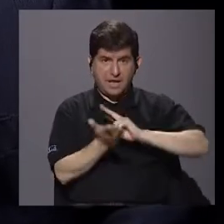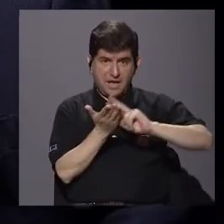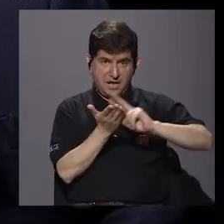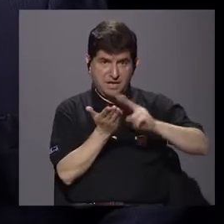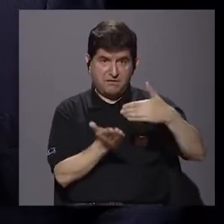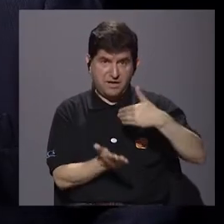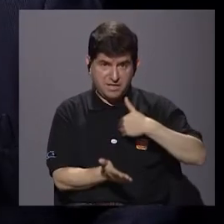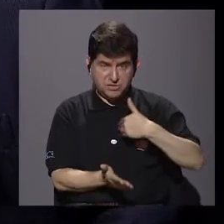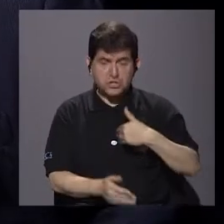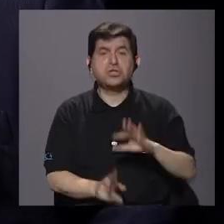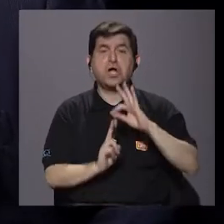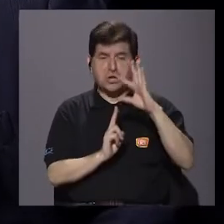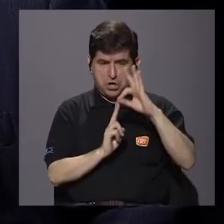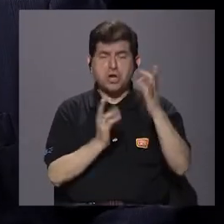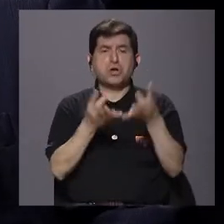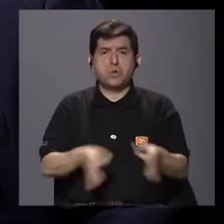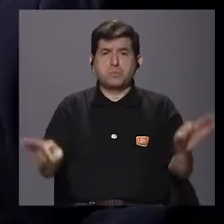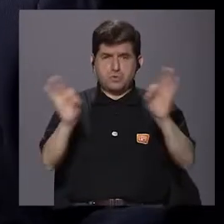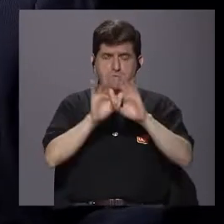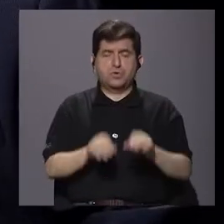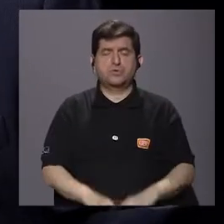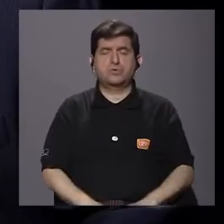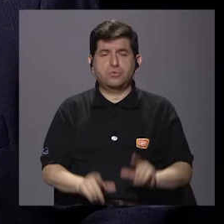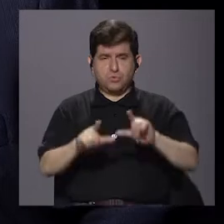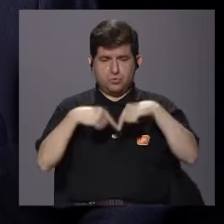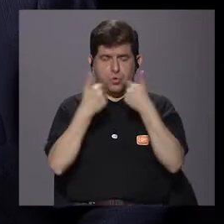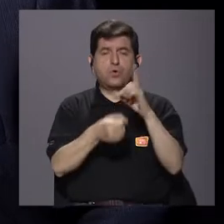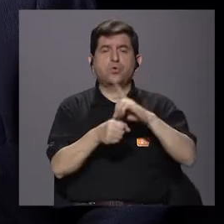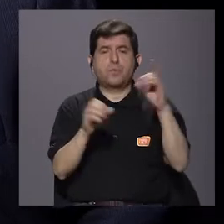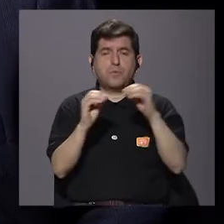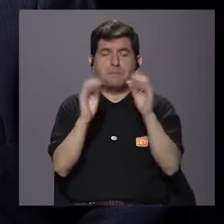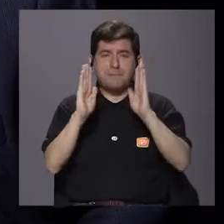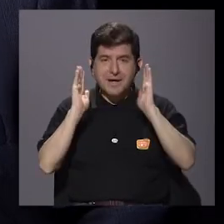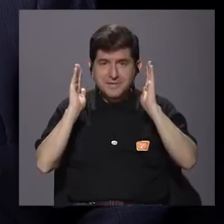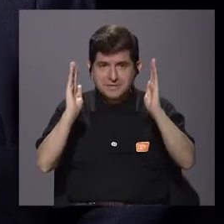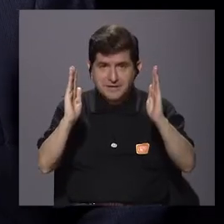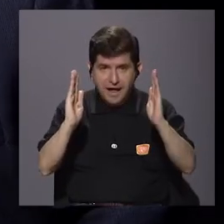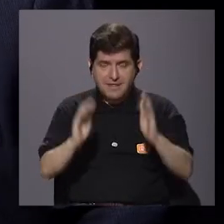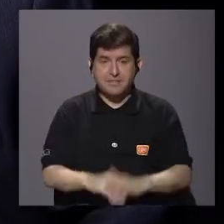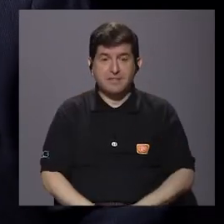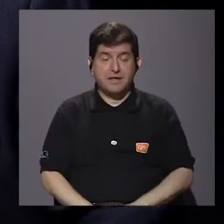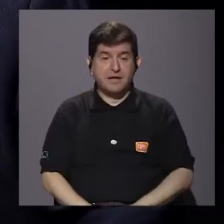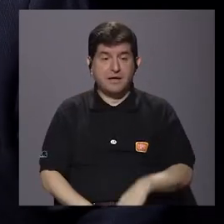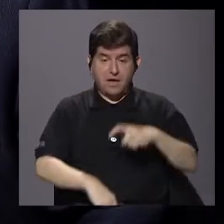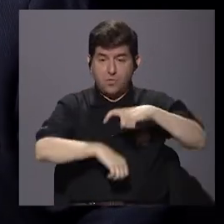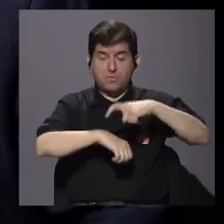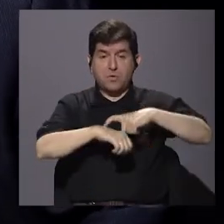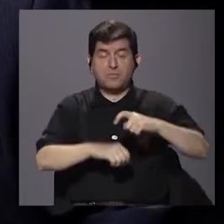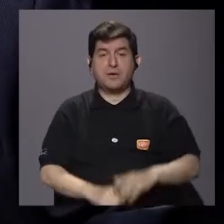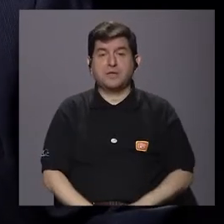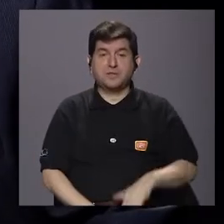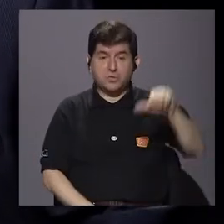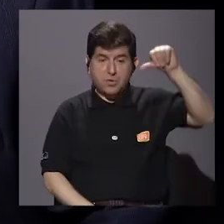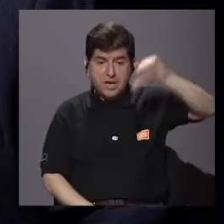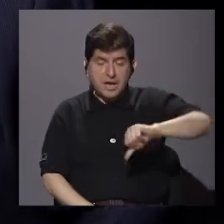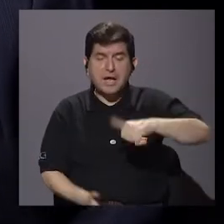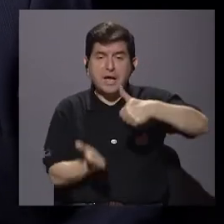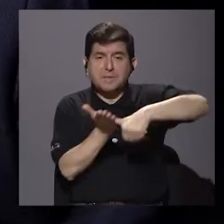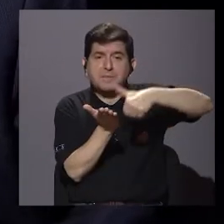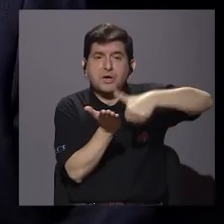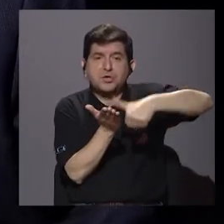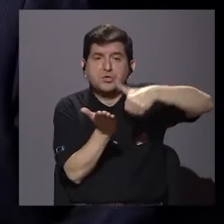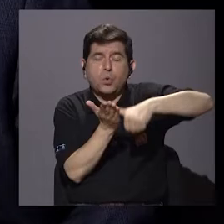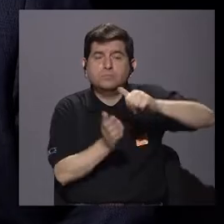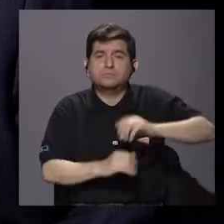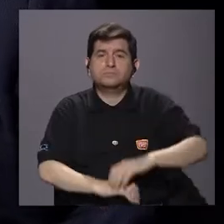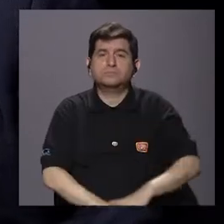tiene grandes opciones tiene la fracción más grande estando en oposición habiendo perdido las elecciones